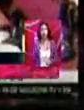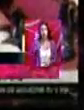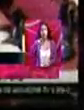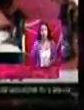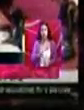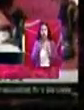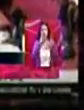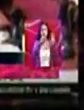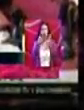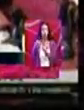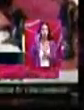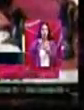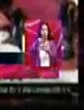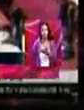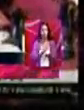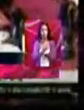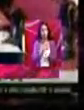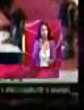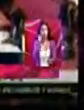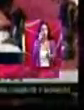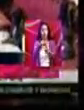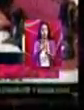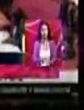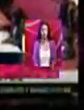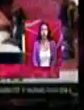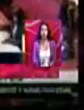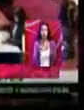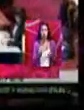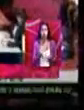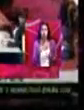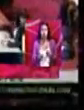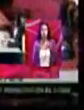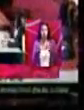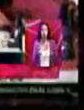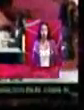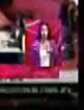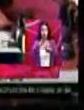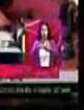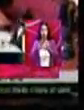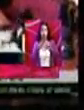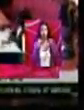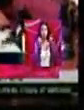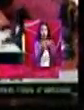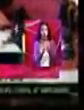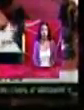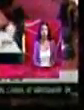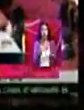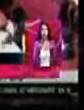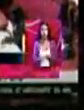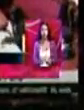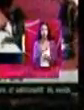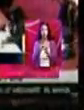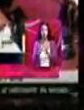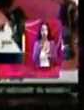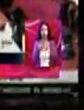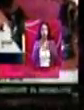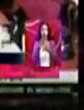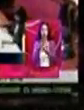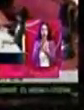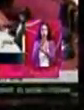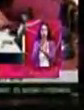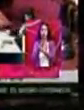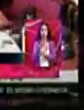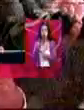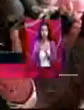necesitan 66 votos para este objetivo. ¿Se podrá reunir este número de congresistas? Así van quedando las conversaciones en